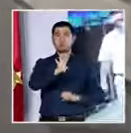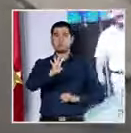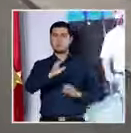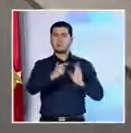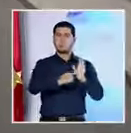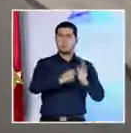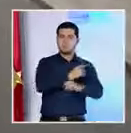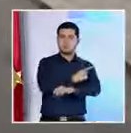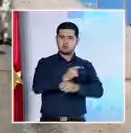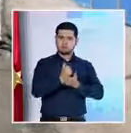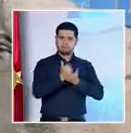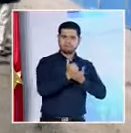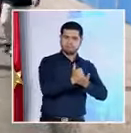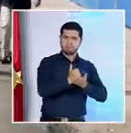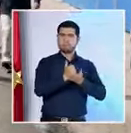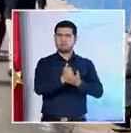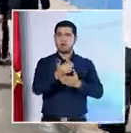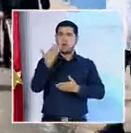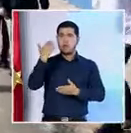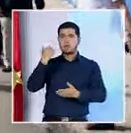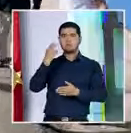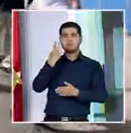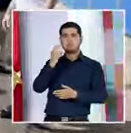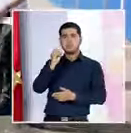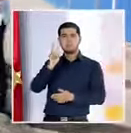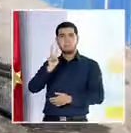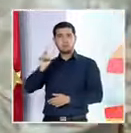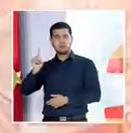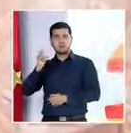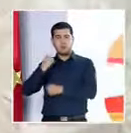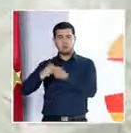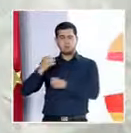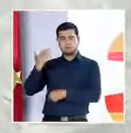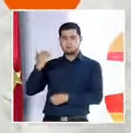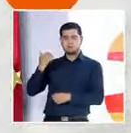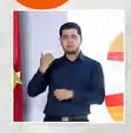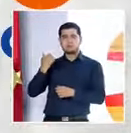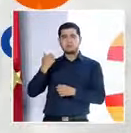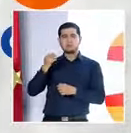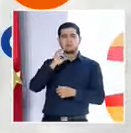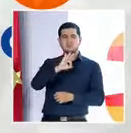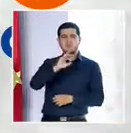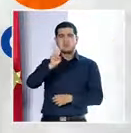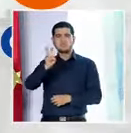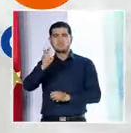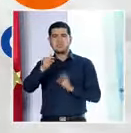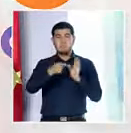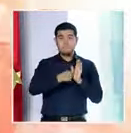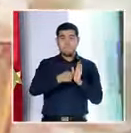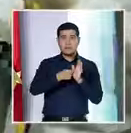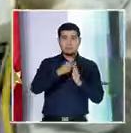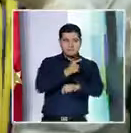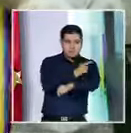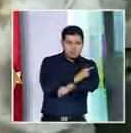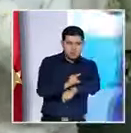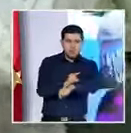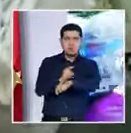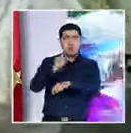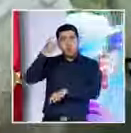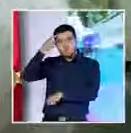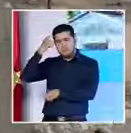COVID-19 en los años 2020 y 2021, de los cuales 37 mil millones fueron aportados con recursos